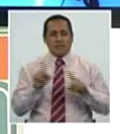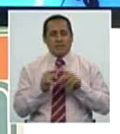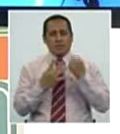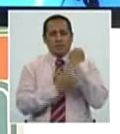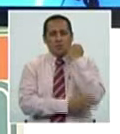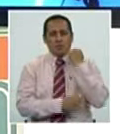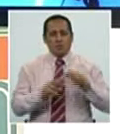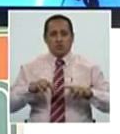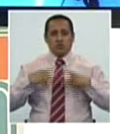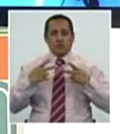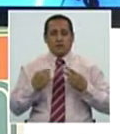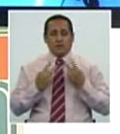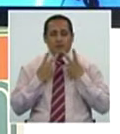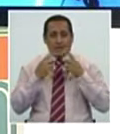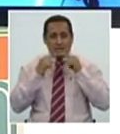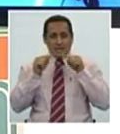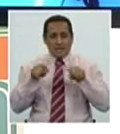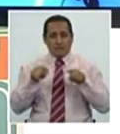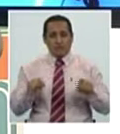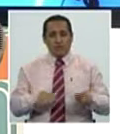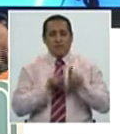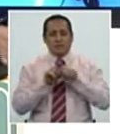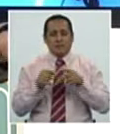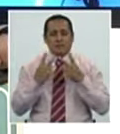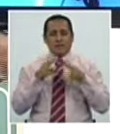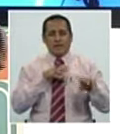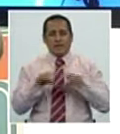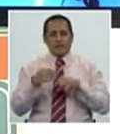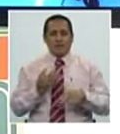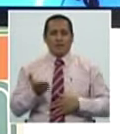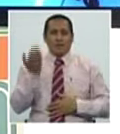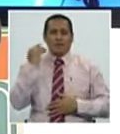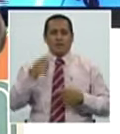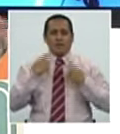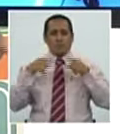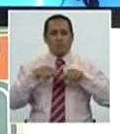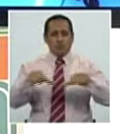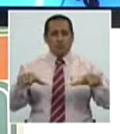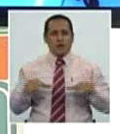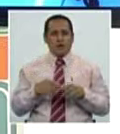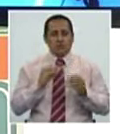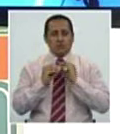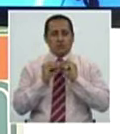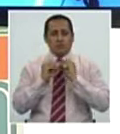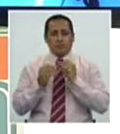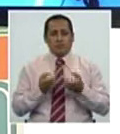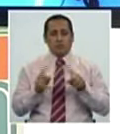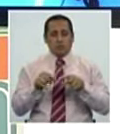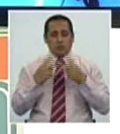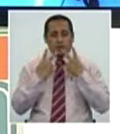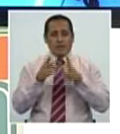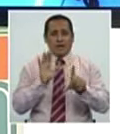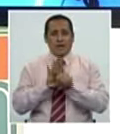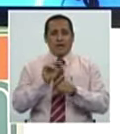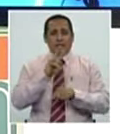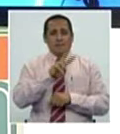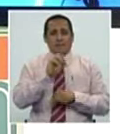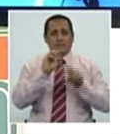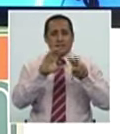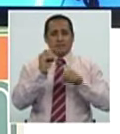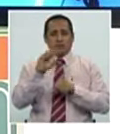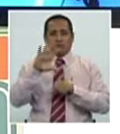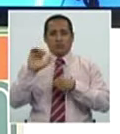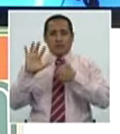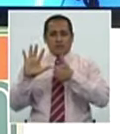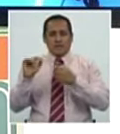en extrema pobreza. Y eso dio a que se crearan esos famosos centros de rehabilitación. Pero ya cuando sale la ley